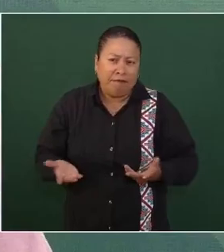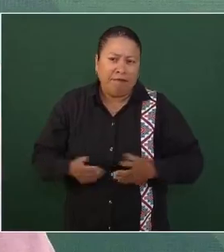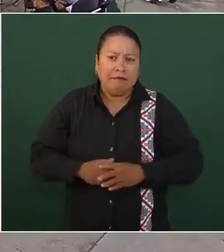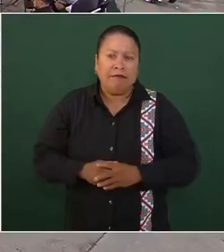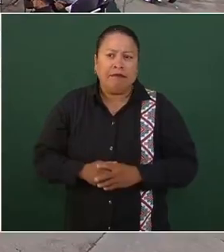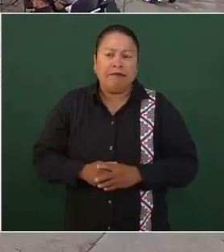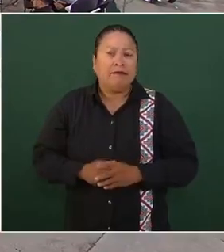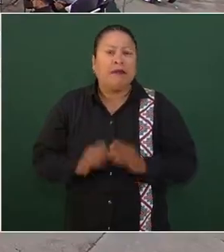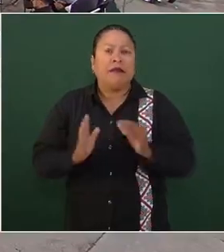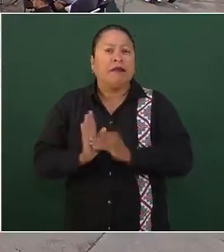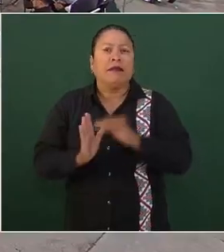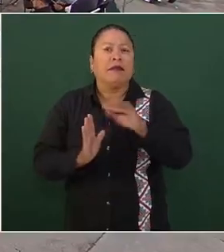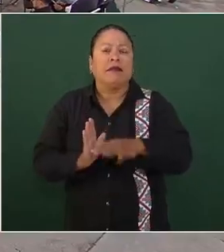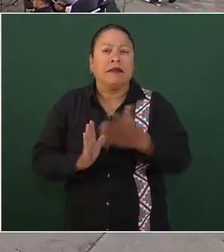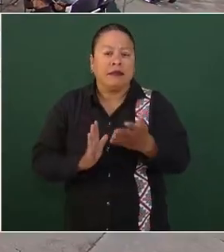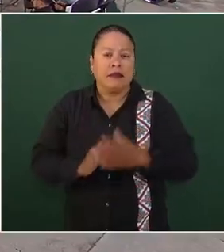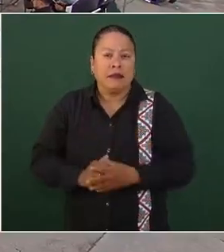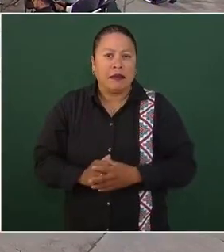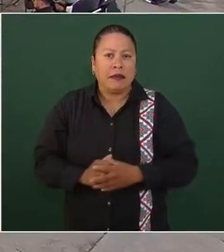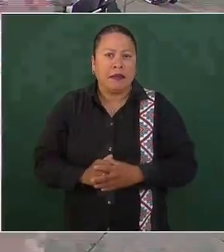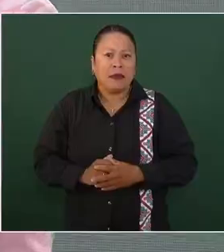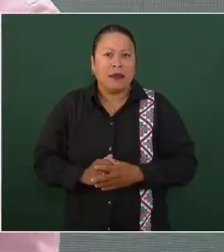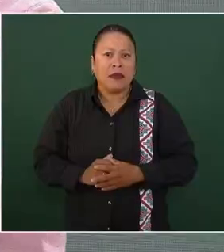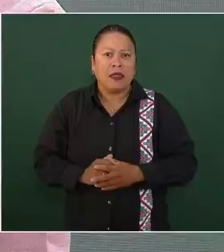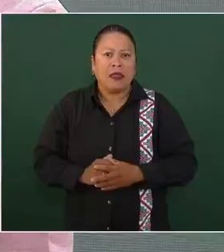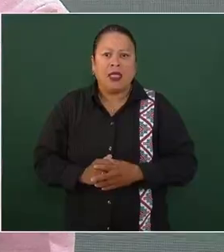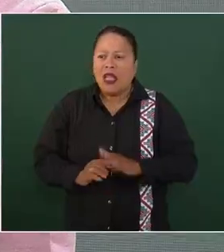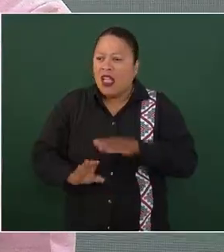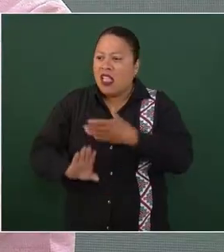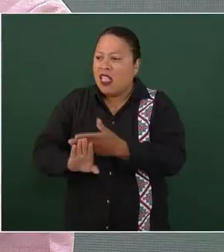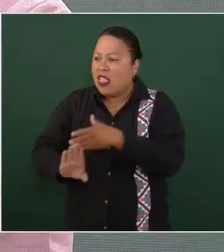por ejemplo se desquitan con ellos